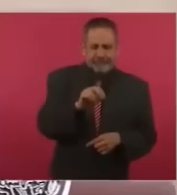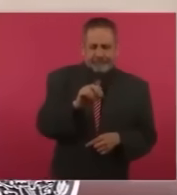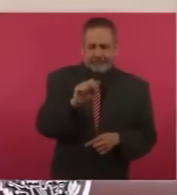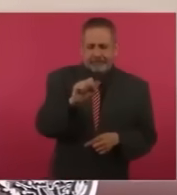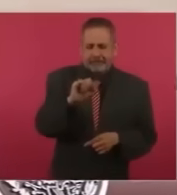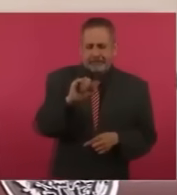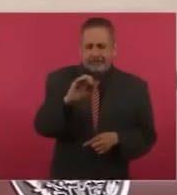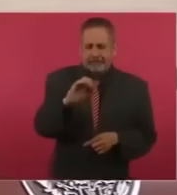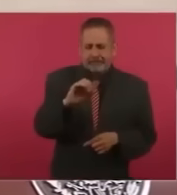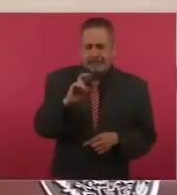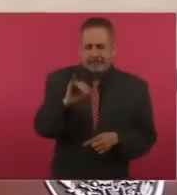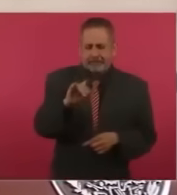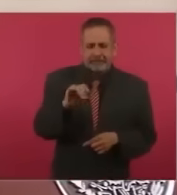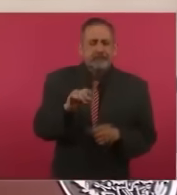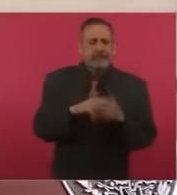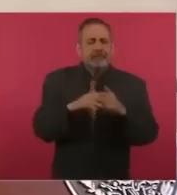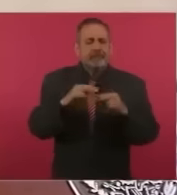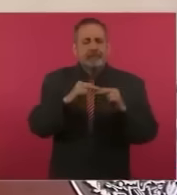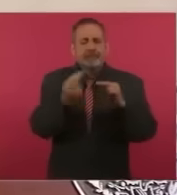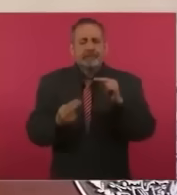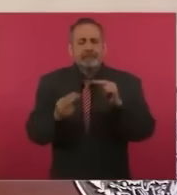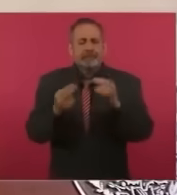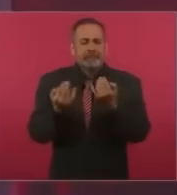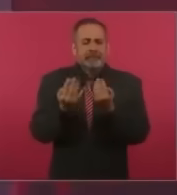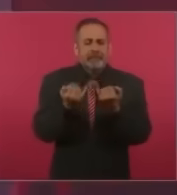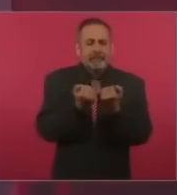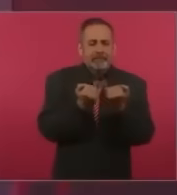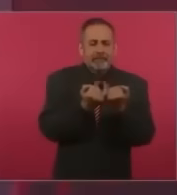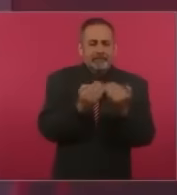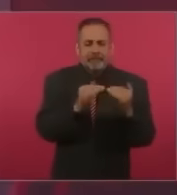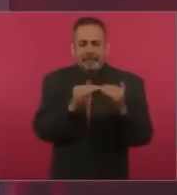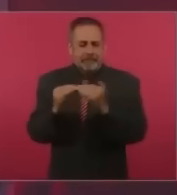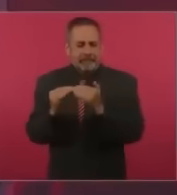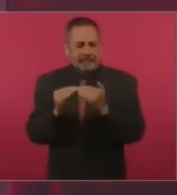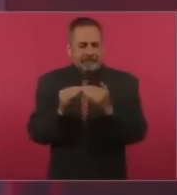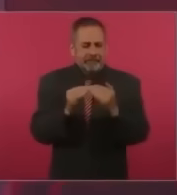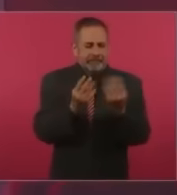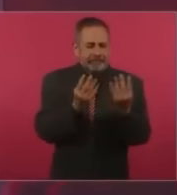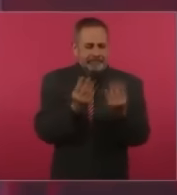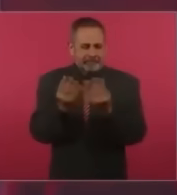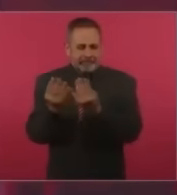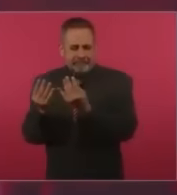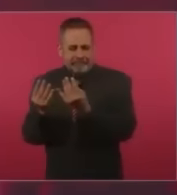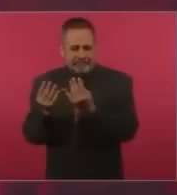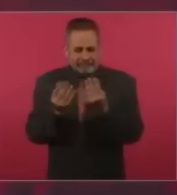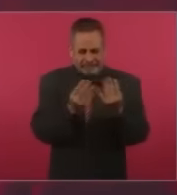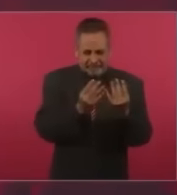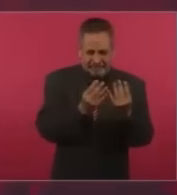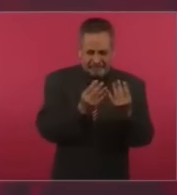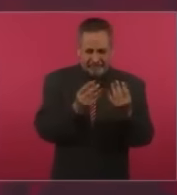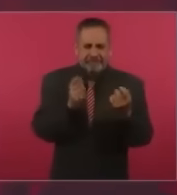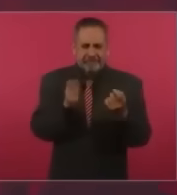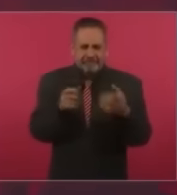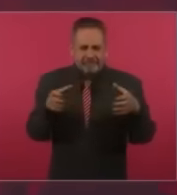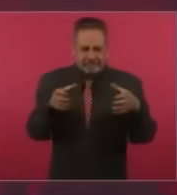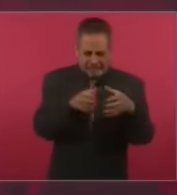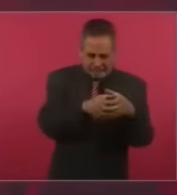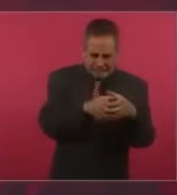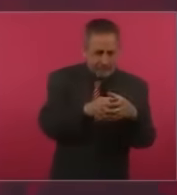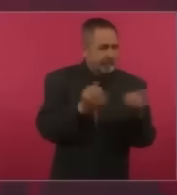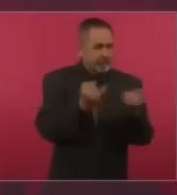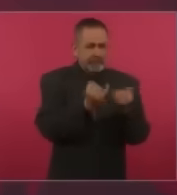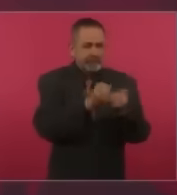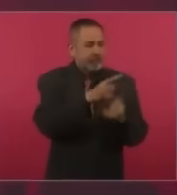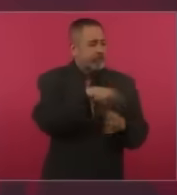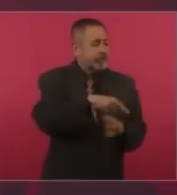discapacidad etcétera Son compañeros de ruta en tanto lo apoyen pero tampoco protagonistas